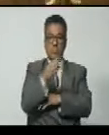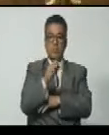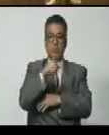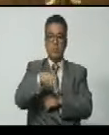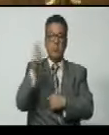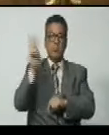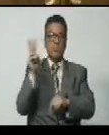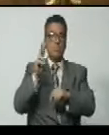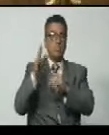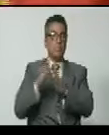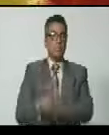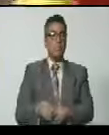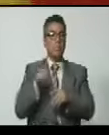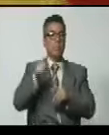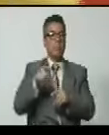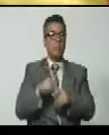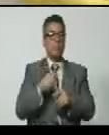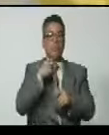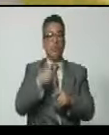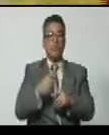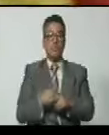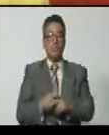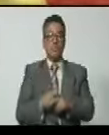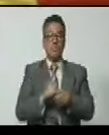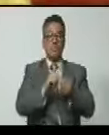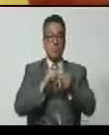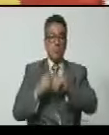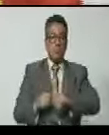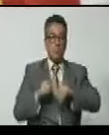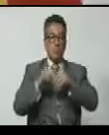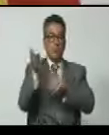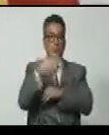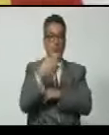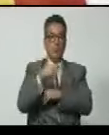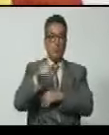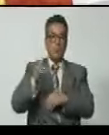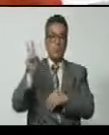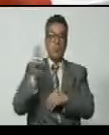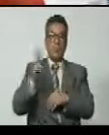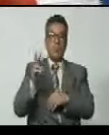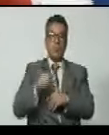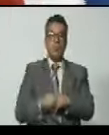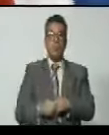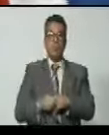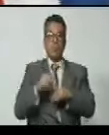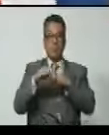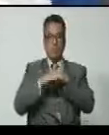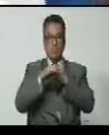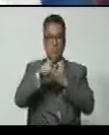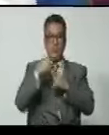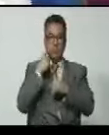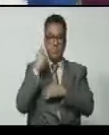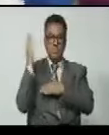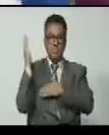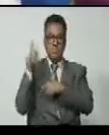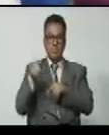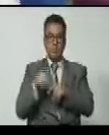de Venezuela, y por eso la llamaban la bordadora de la primera bandera de Venezuela, que es la de Guali, España. Ahí está.